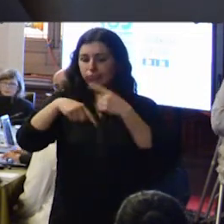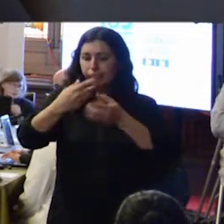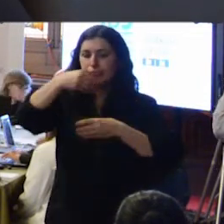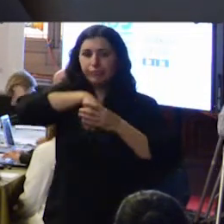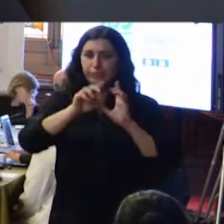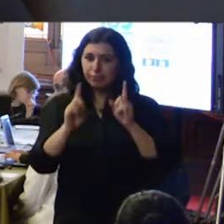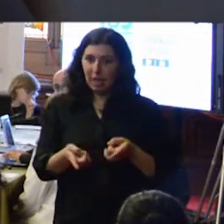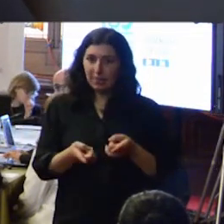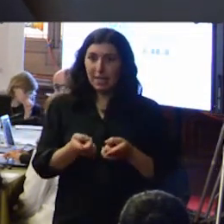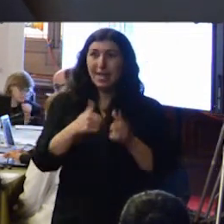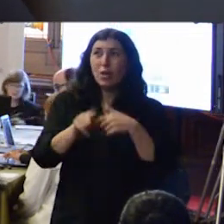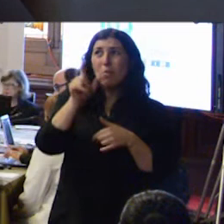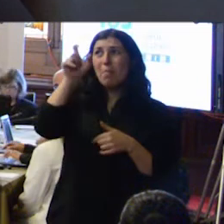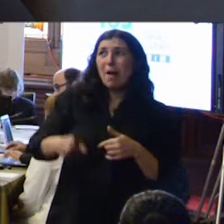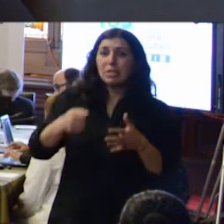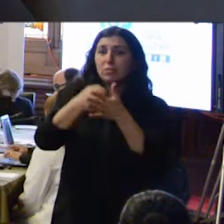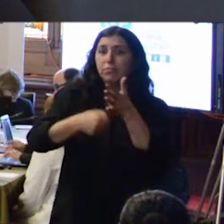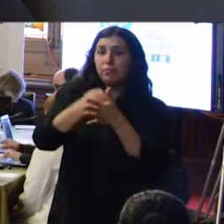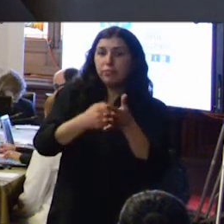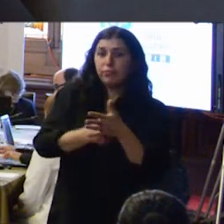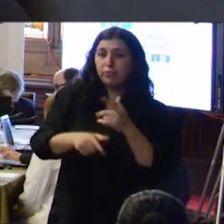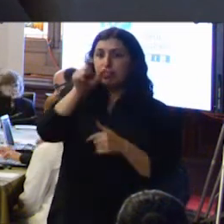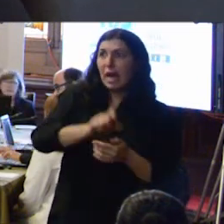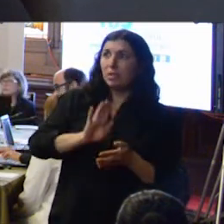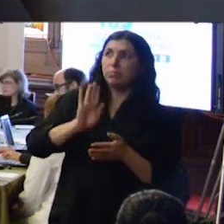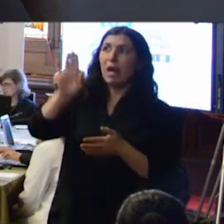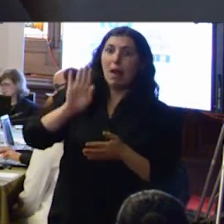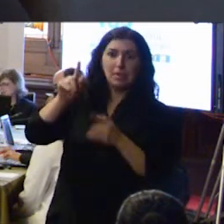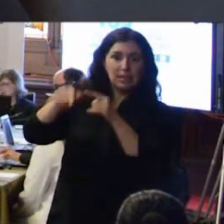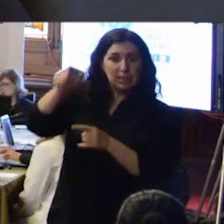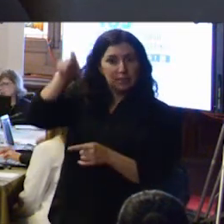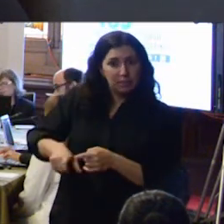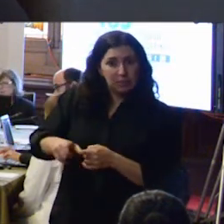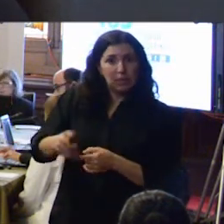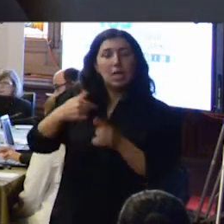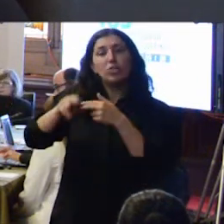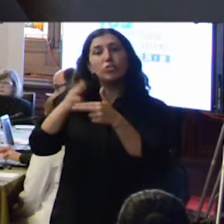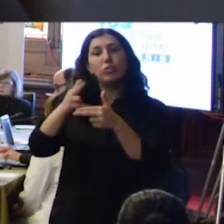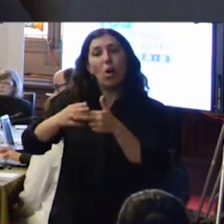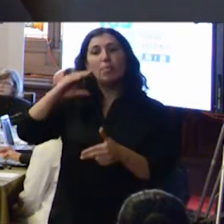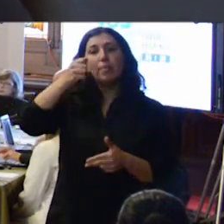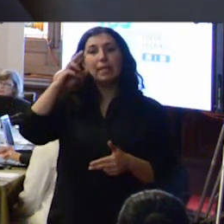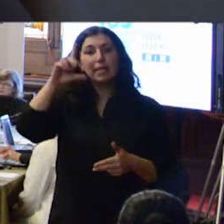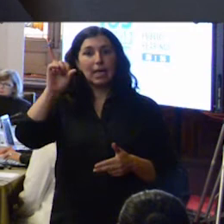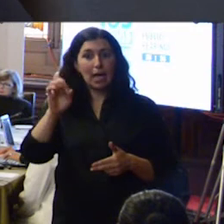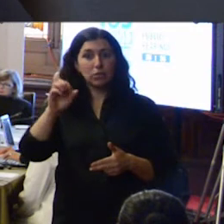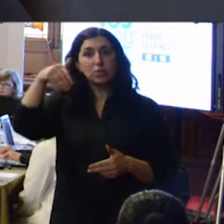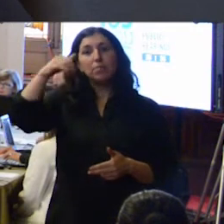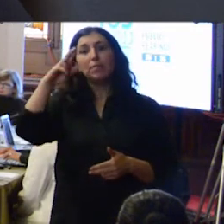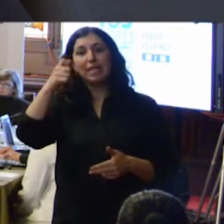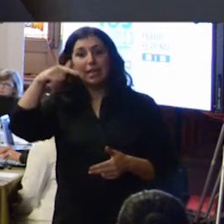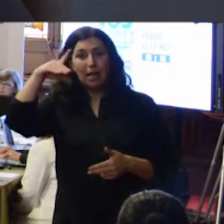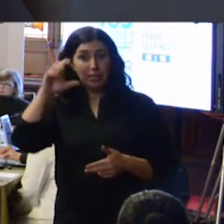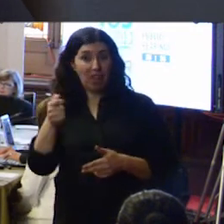sufren los activistas, yo les puedo mencionar, por ejemplo, el caso del activista Ricardo Miranda, que si bien él fue agredido por un